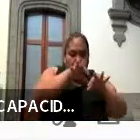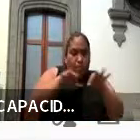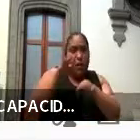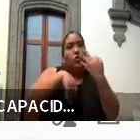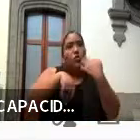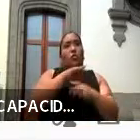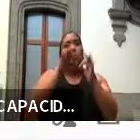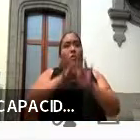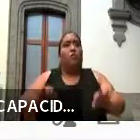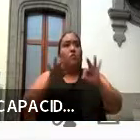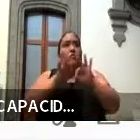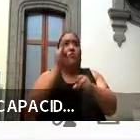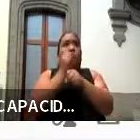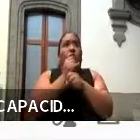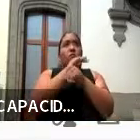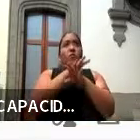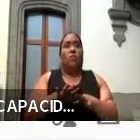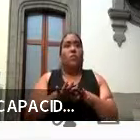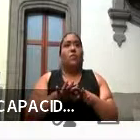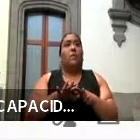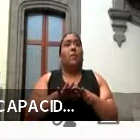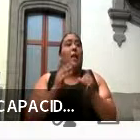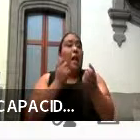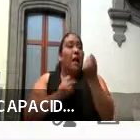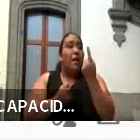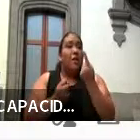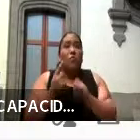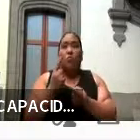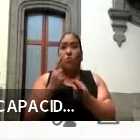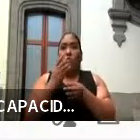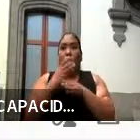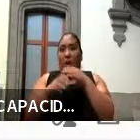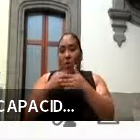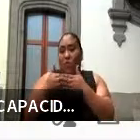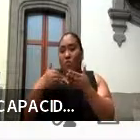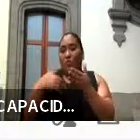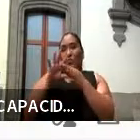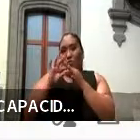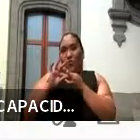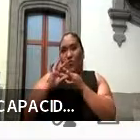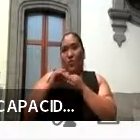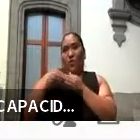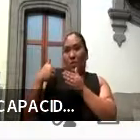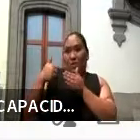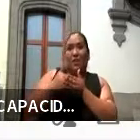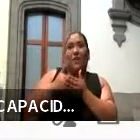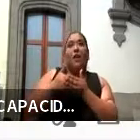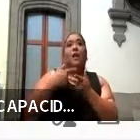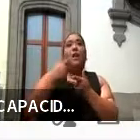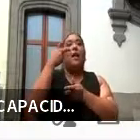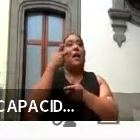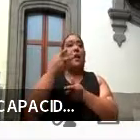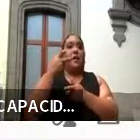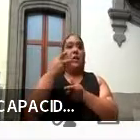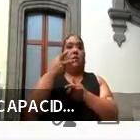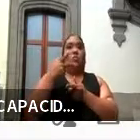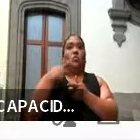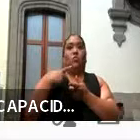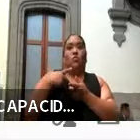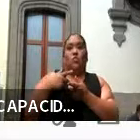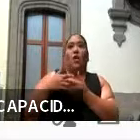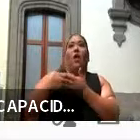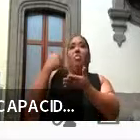y que parte de algunos elementos que yo mencioné de manera muy breve son los recogidos en